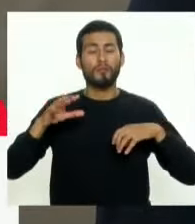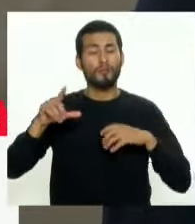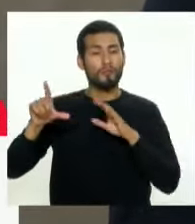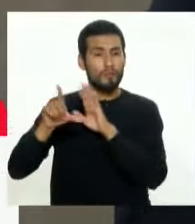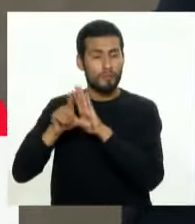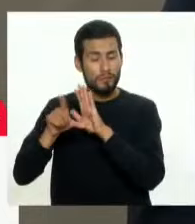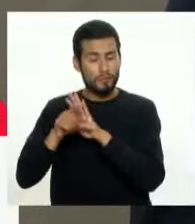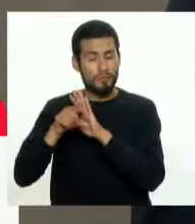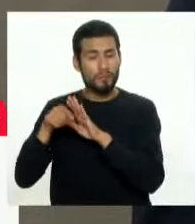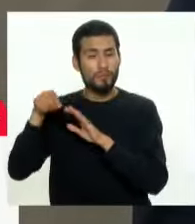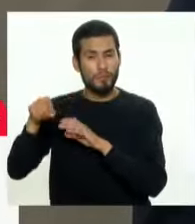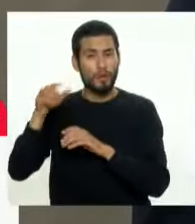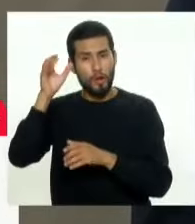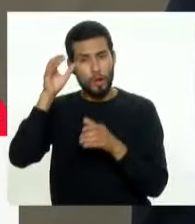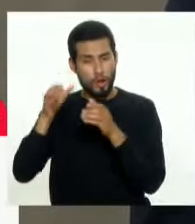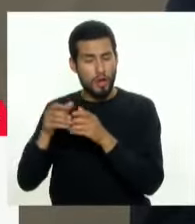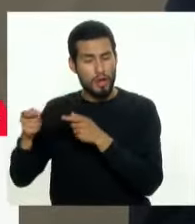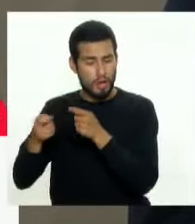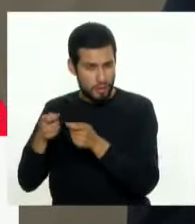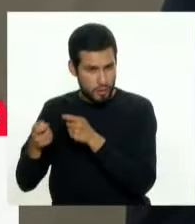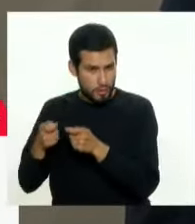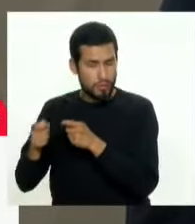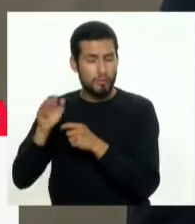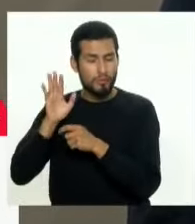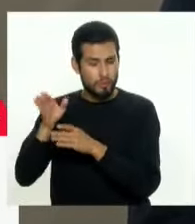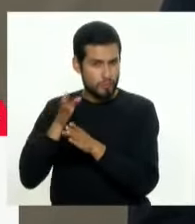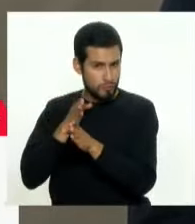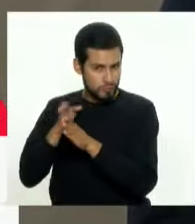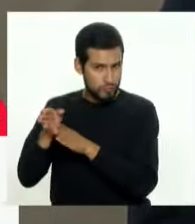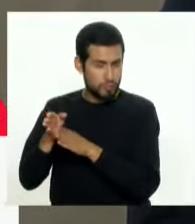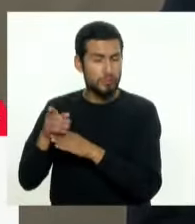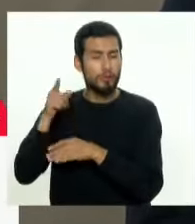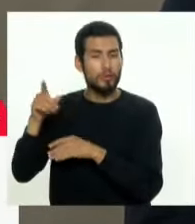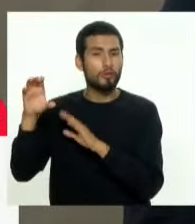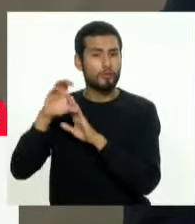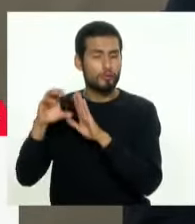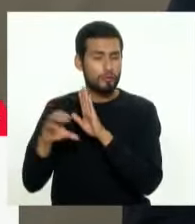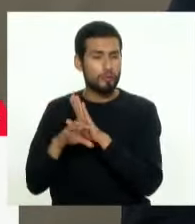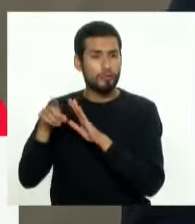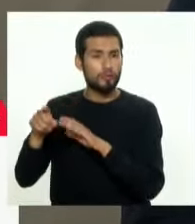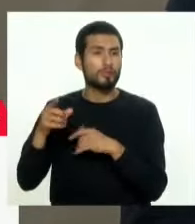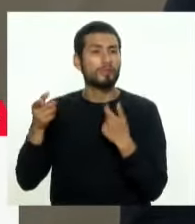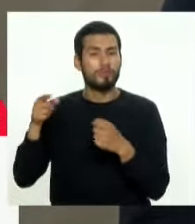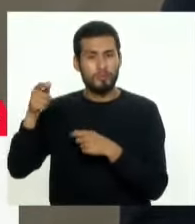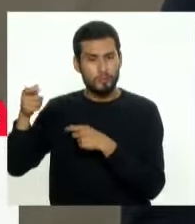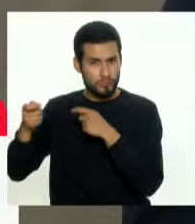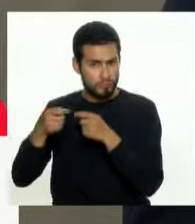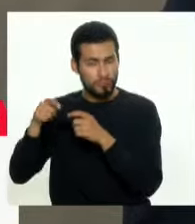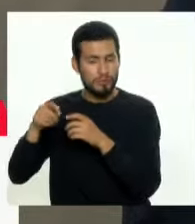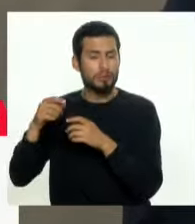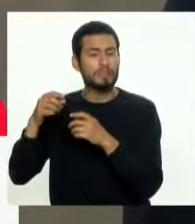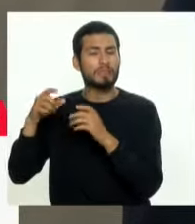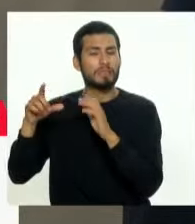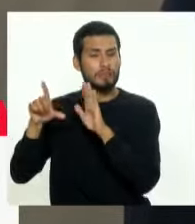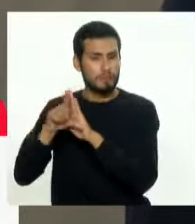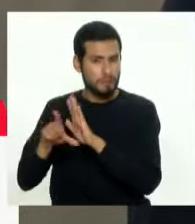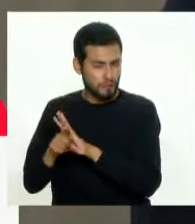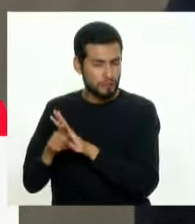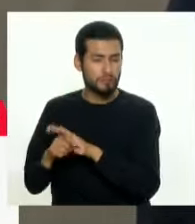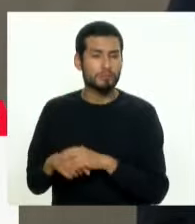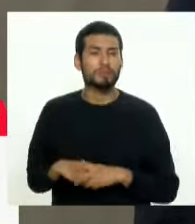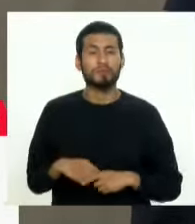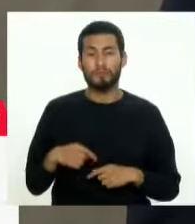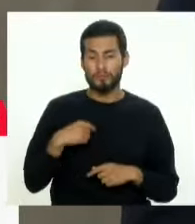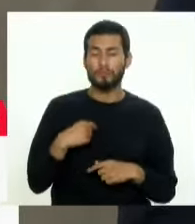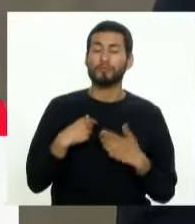legislativo es legislar, y dentro de esa función constitucional ellos legislan. Claro, nosotros podemos